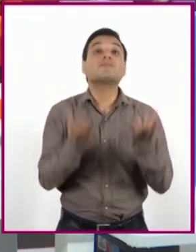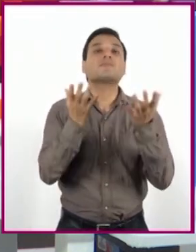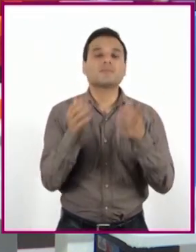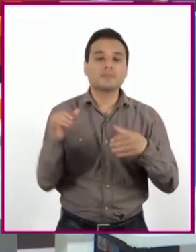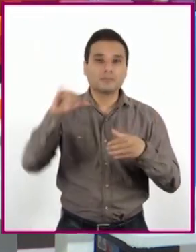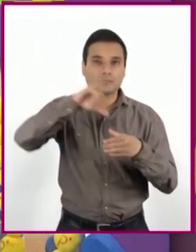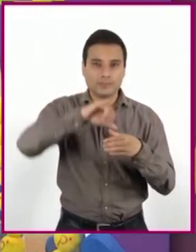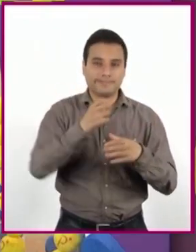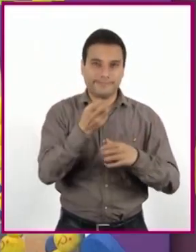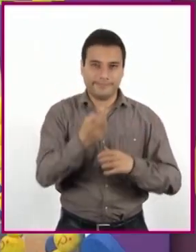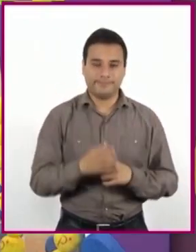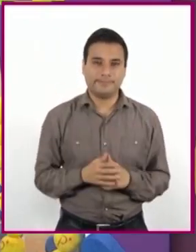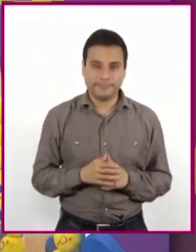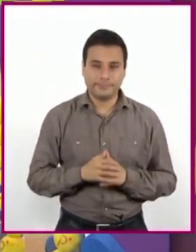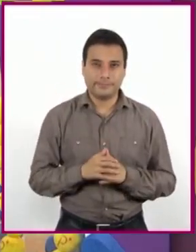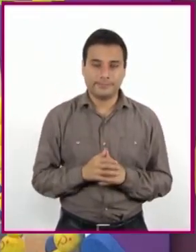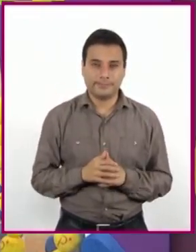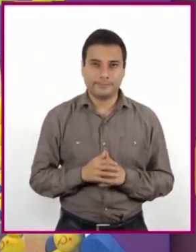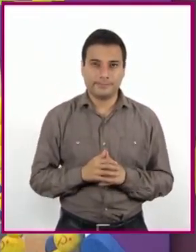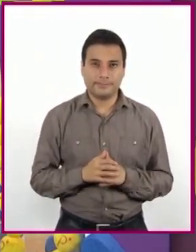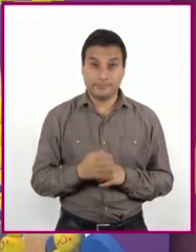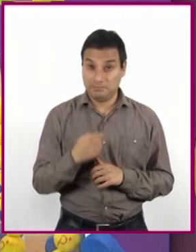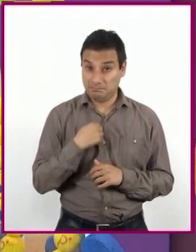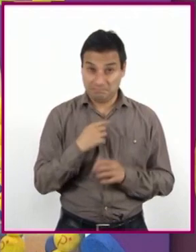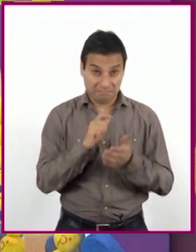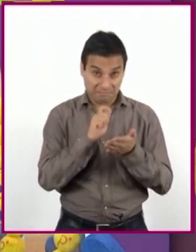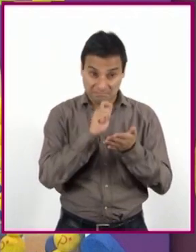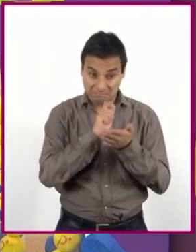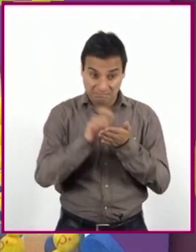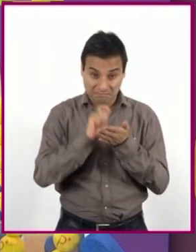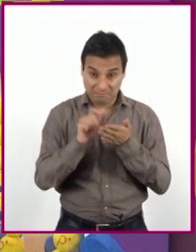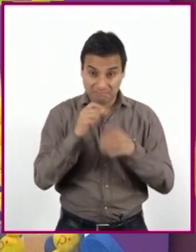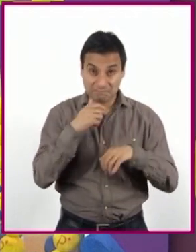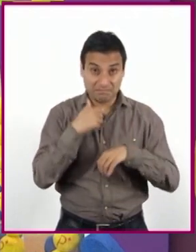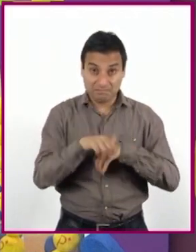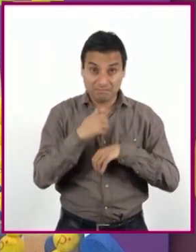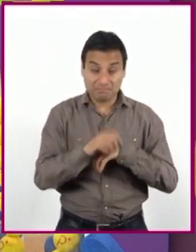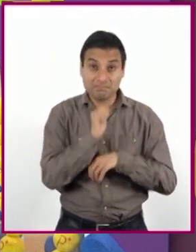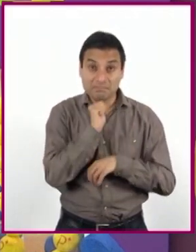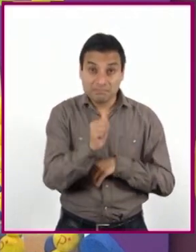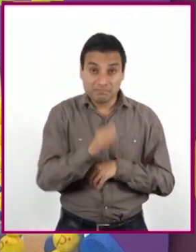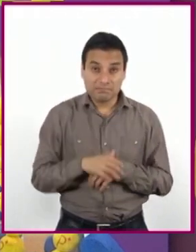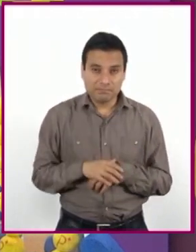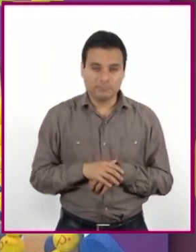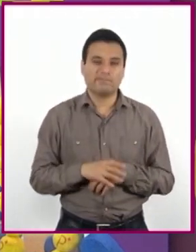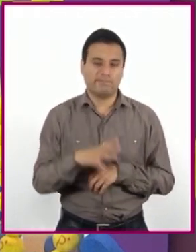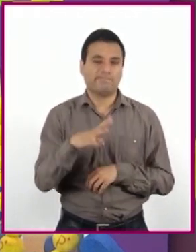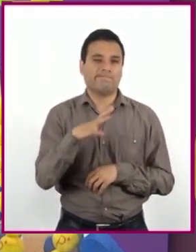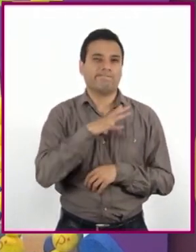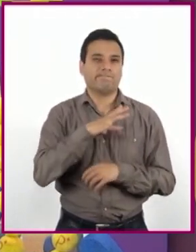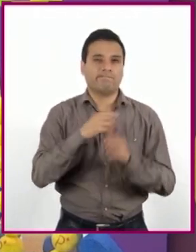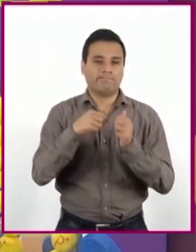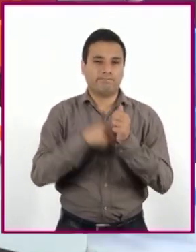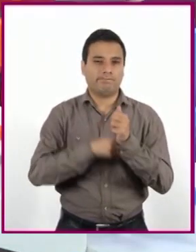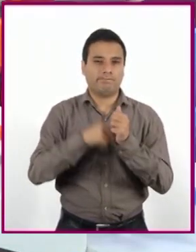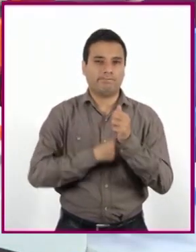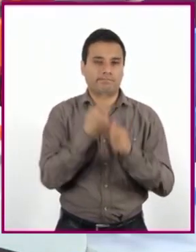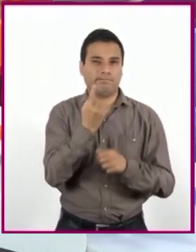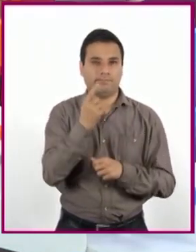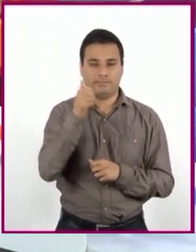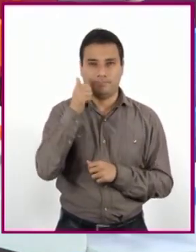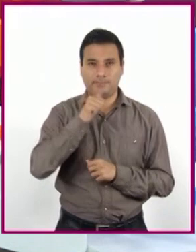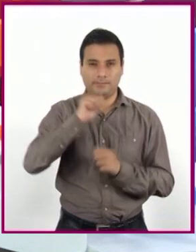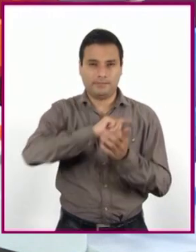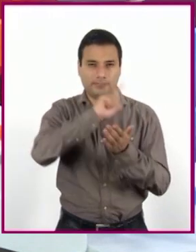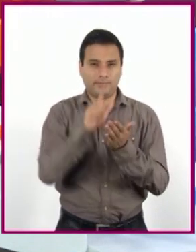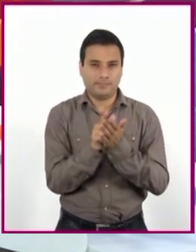produce. Cuando no se escribe ningún número, se entiende que hay una unidad de la sustancia. En el